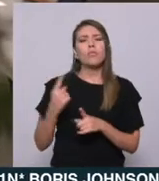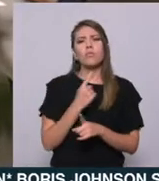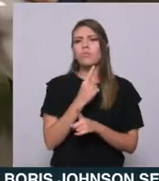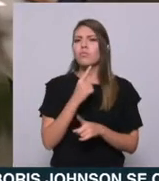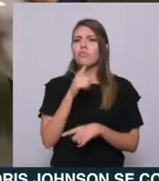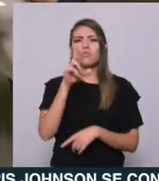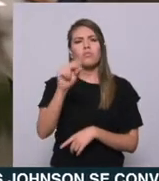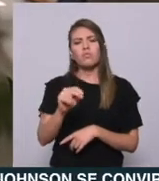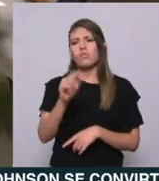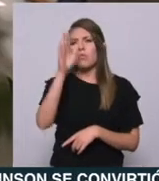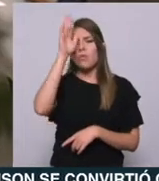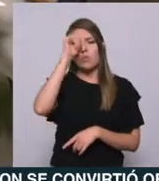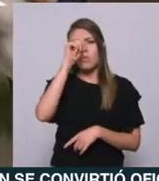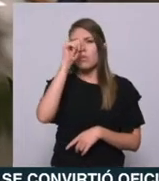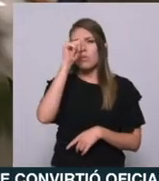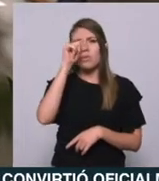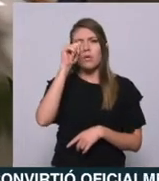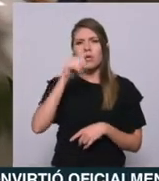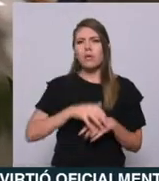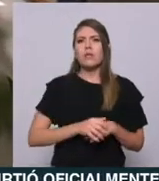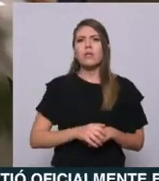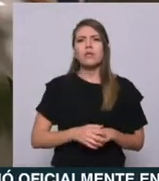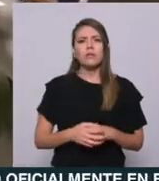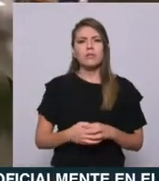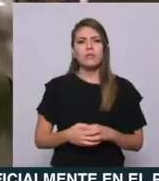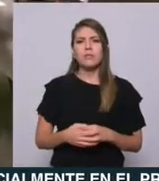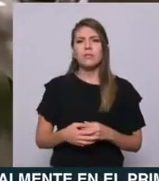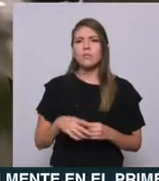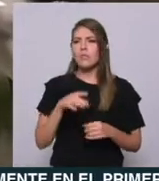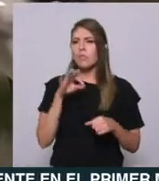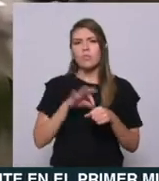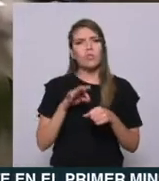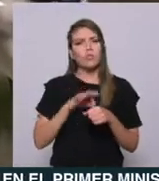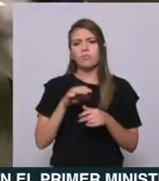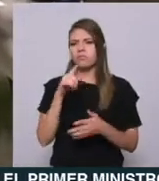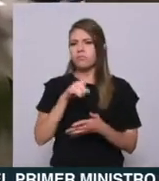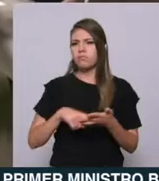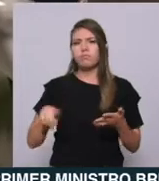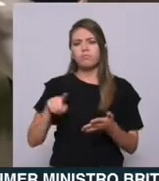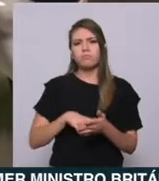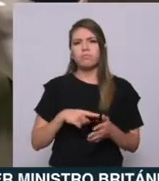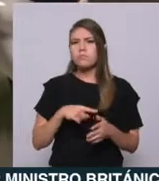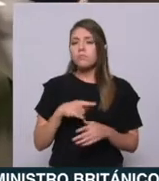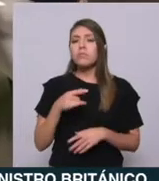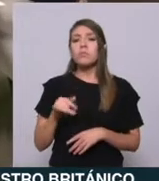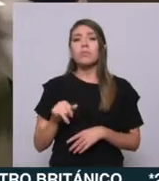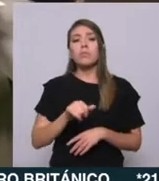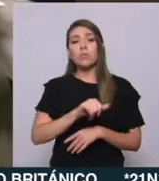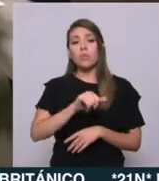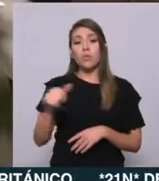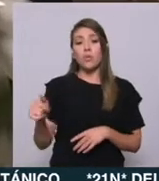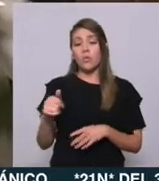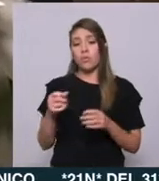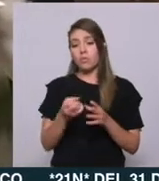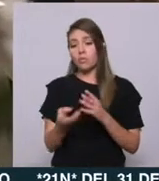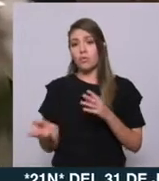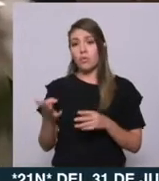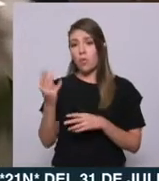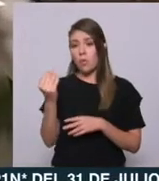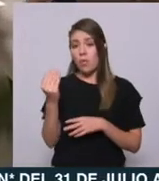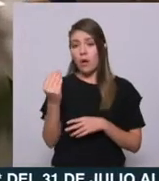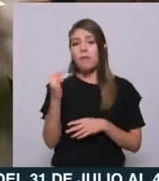votó por alguna situación rara en voto nulo, y los otros 9 votaron a